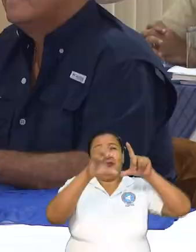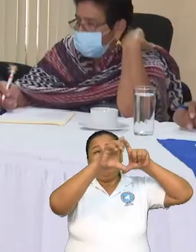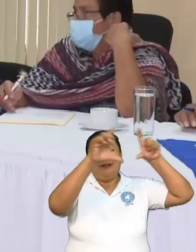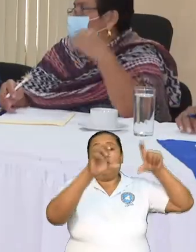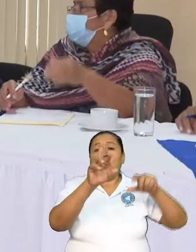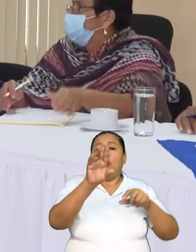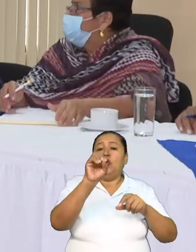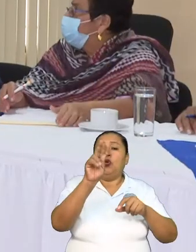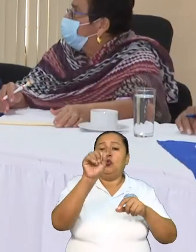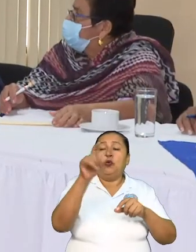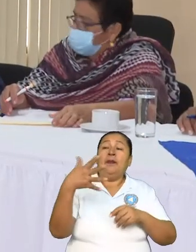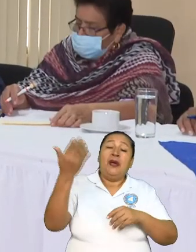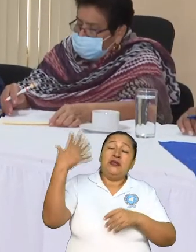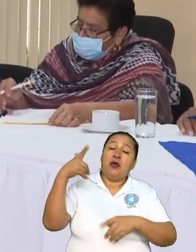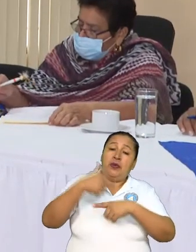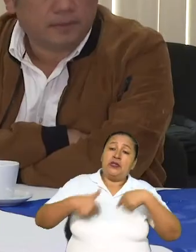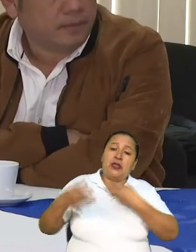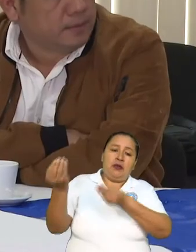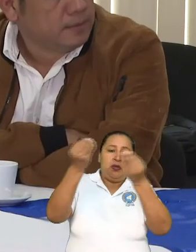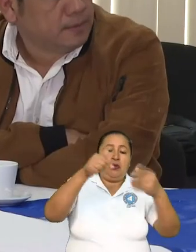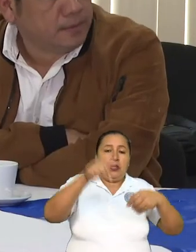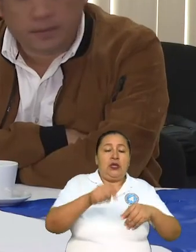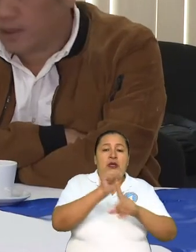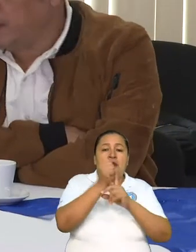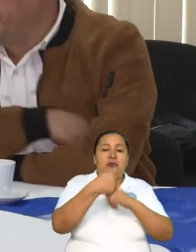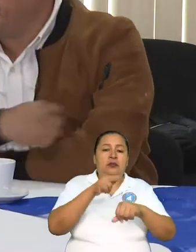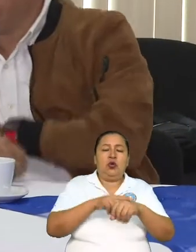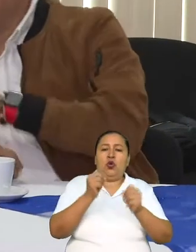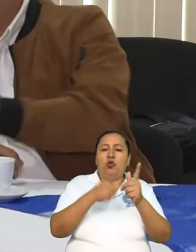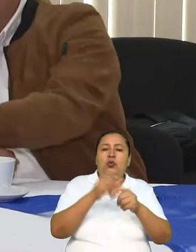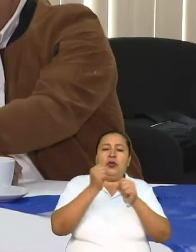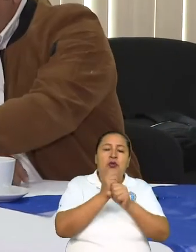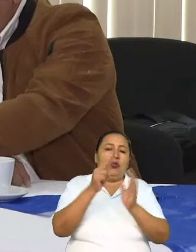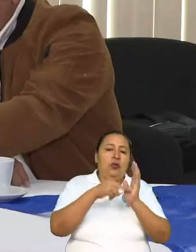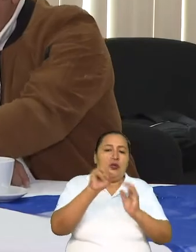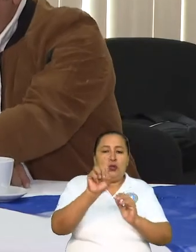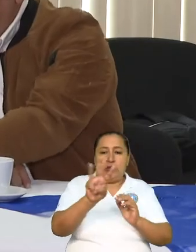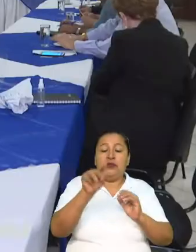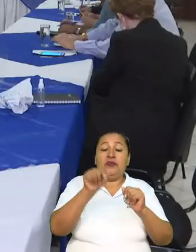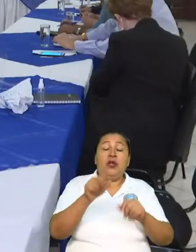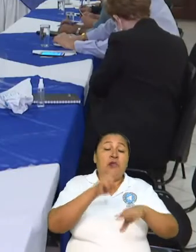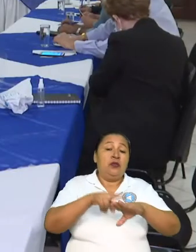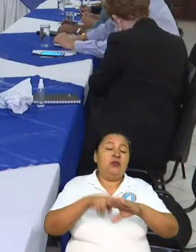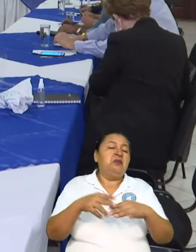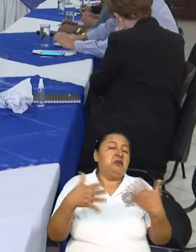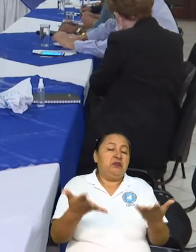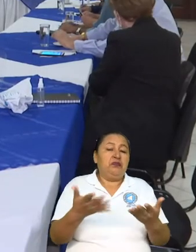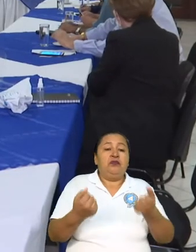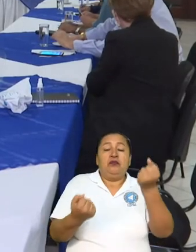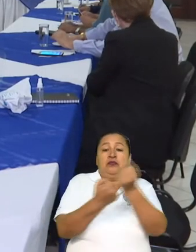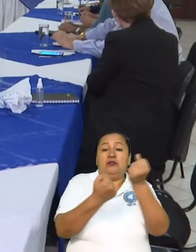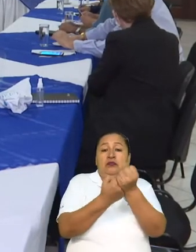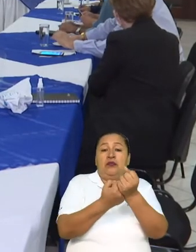de ley enviado por el Poder Ejecutivo a este Poder del Estado en octubre de 2013. La normativa pretende darle un sustento